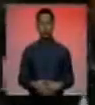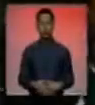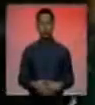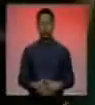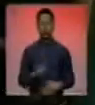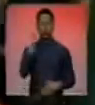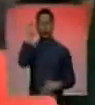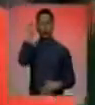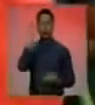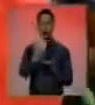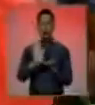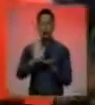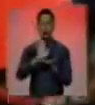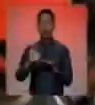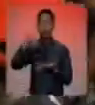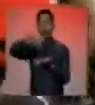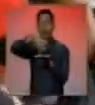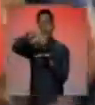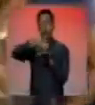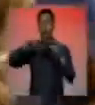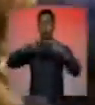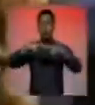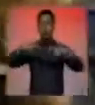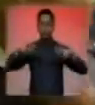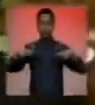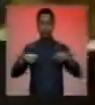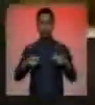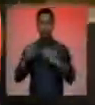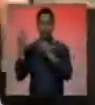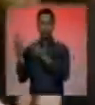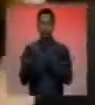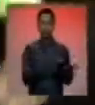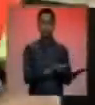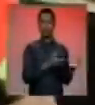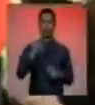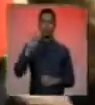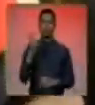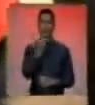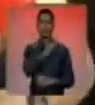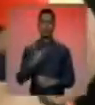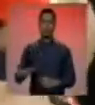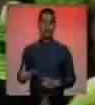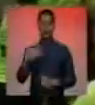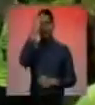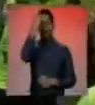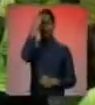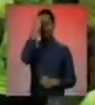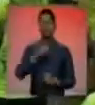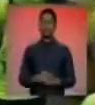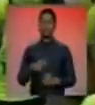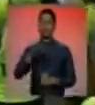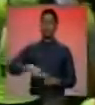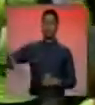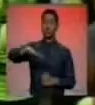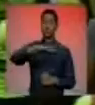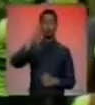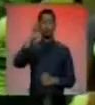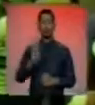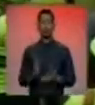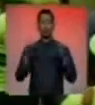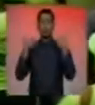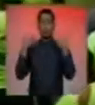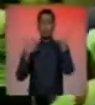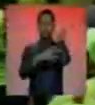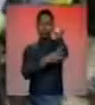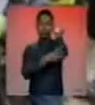Líderes barriales de la isla trinitaria recibieron al candidato vicepresidente de la República. En esta zona del sur de Guayaquil existe